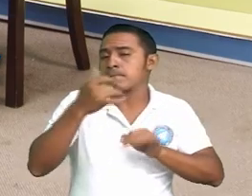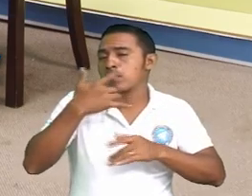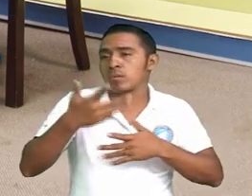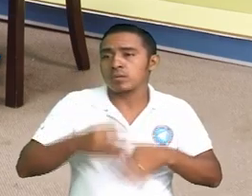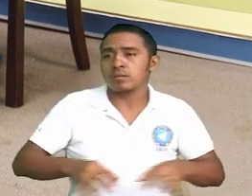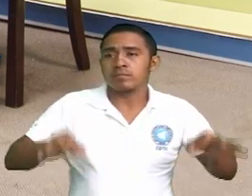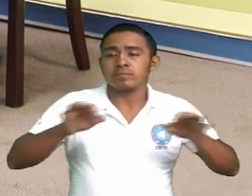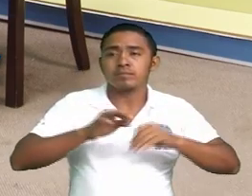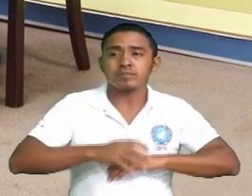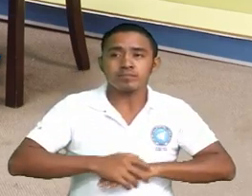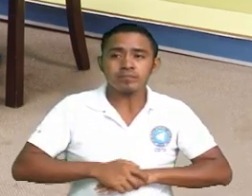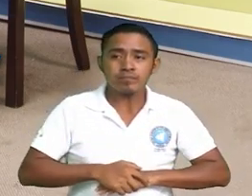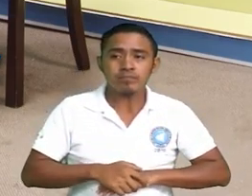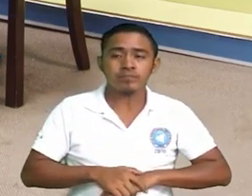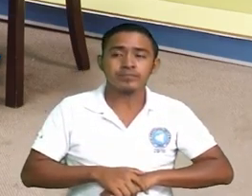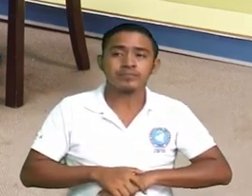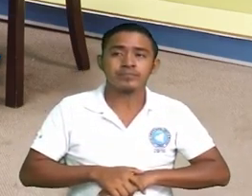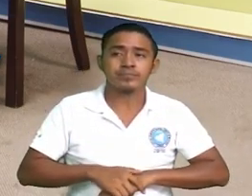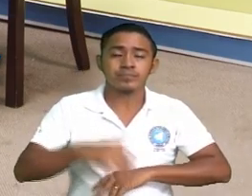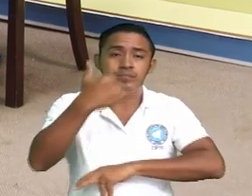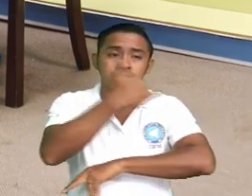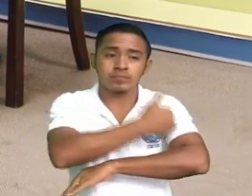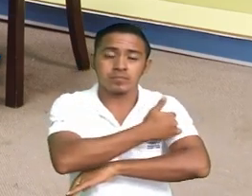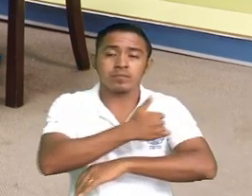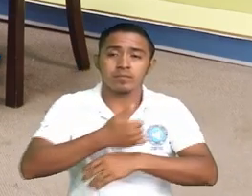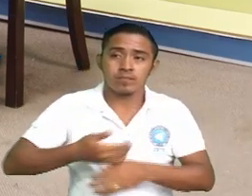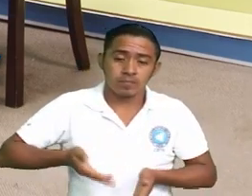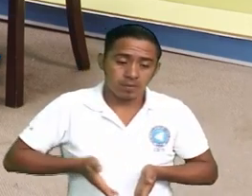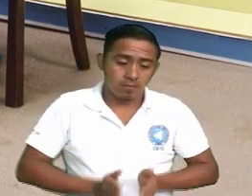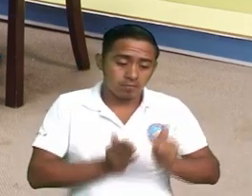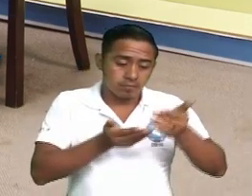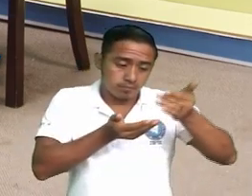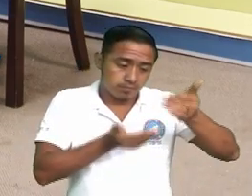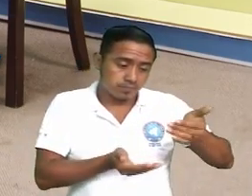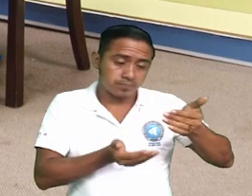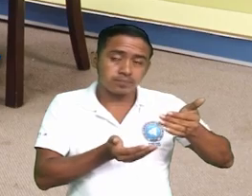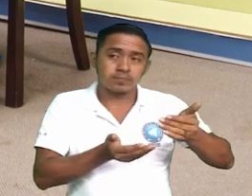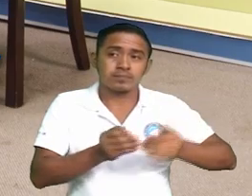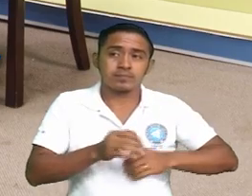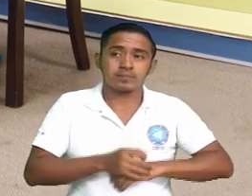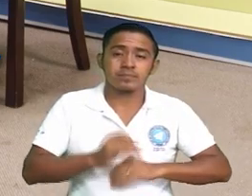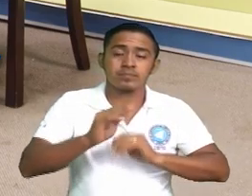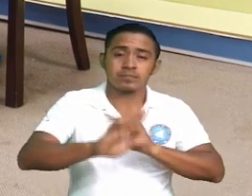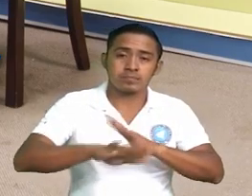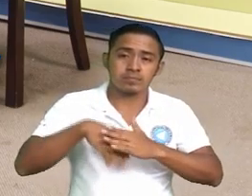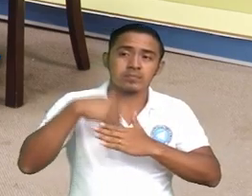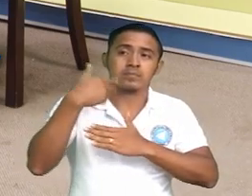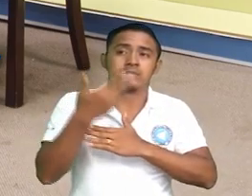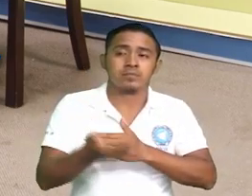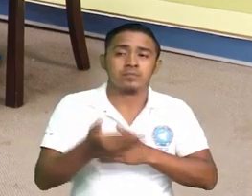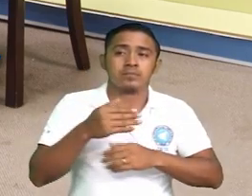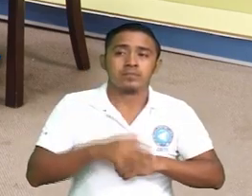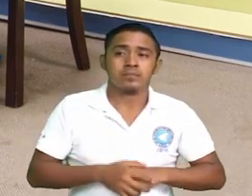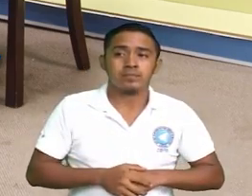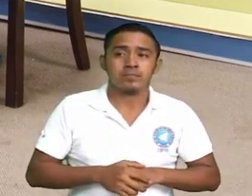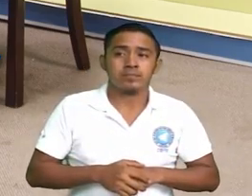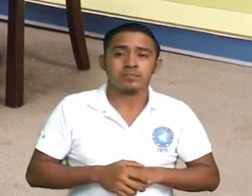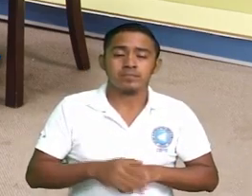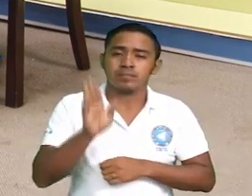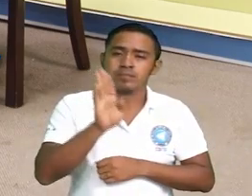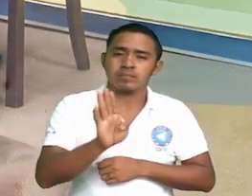este caso nosotros vacunamos a nuestros niños desde su nacimiento. Posteriormente al nacimiento, que es lo que aplicamos,